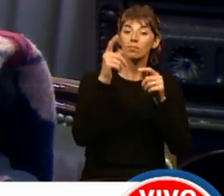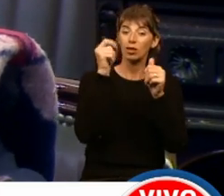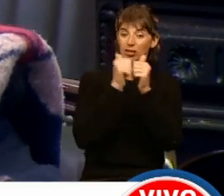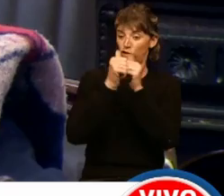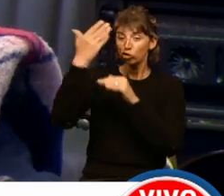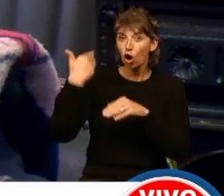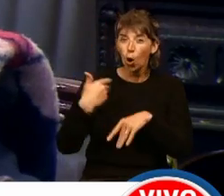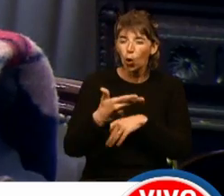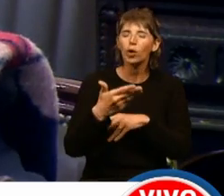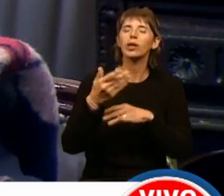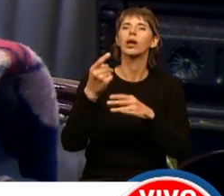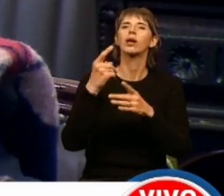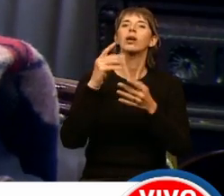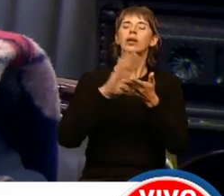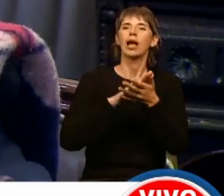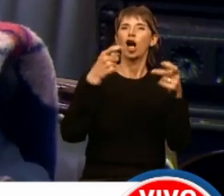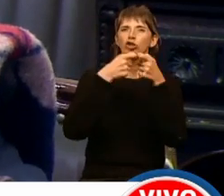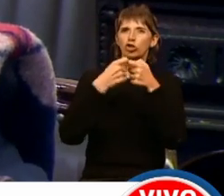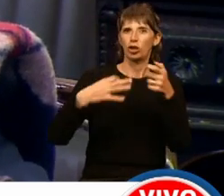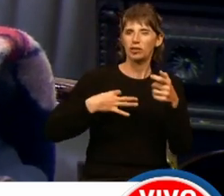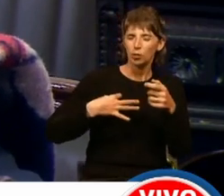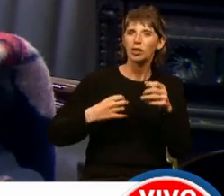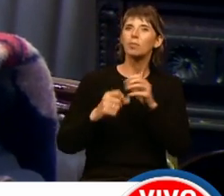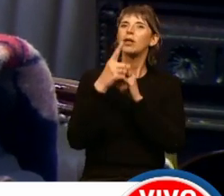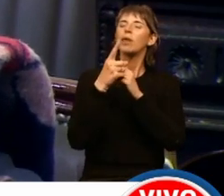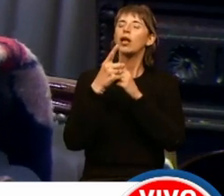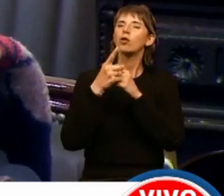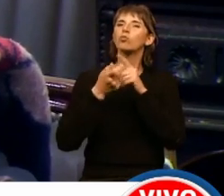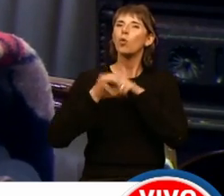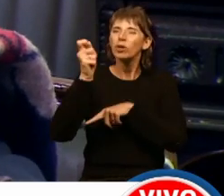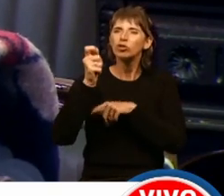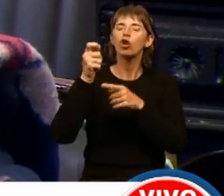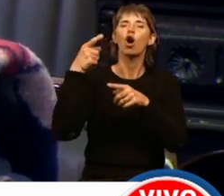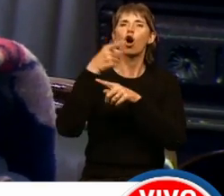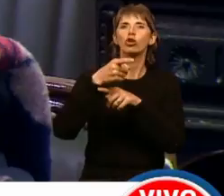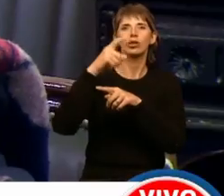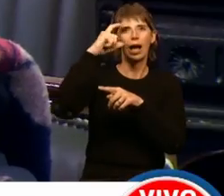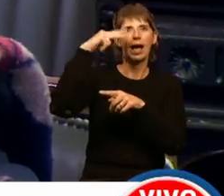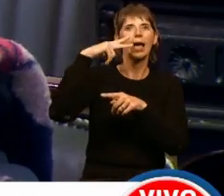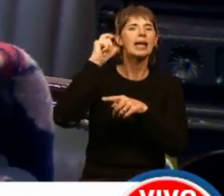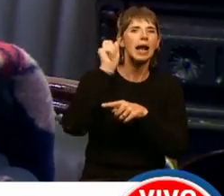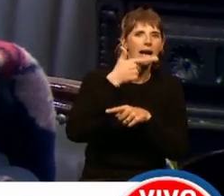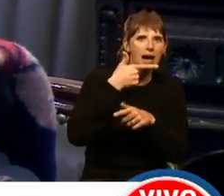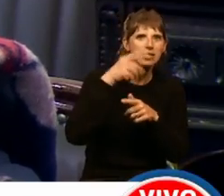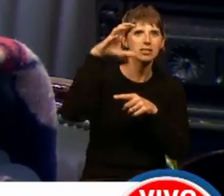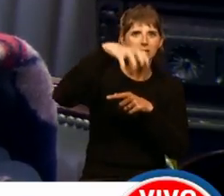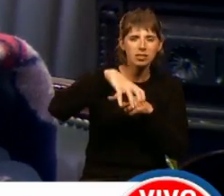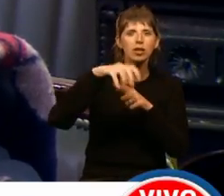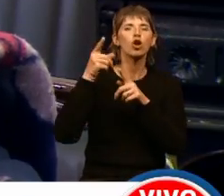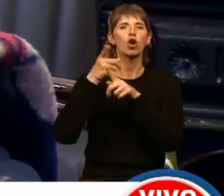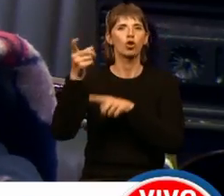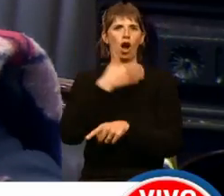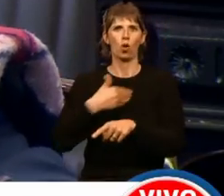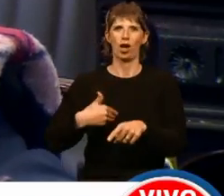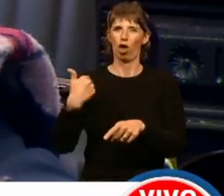el primer proceso judicial que se llamaba sottile carlos contra el enargás argentino que